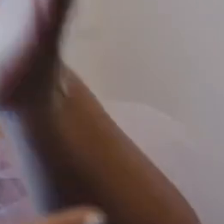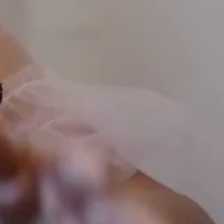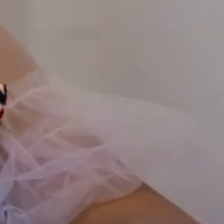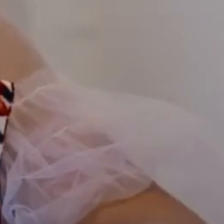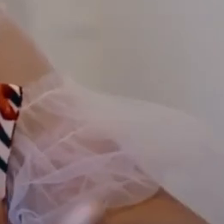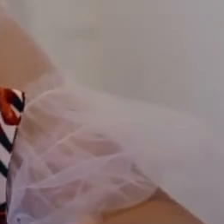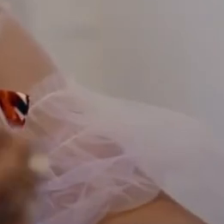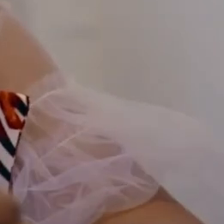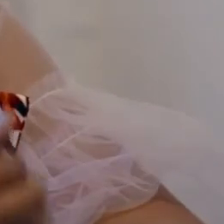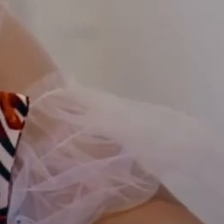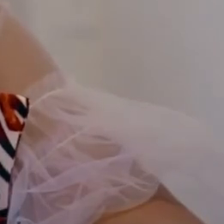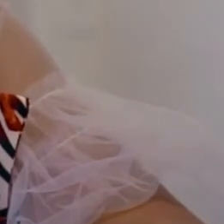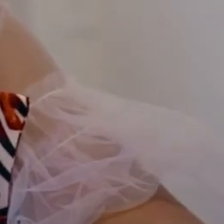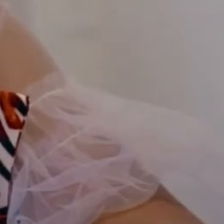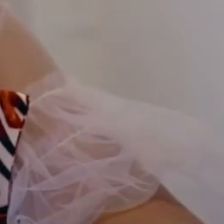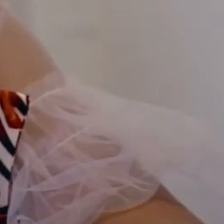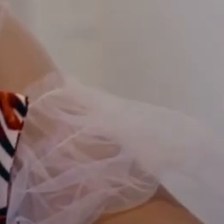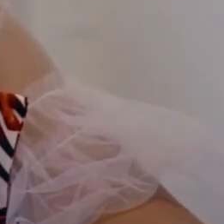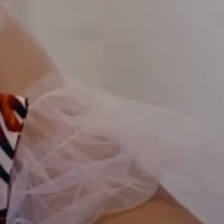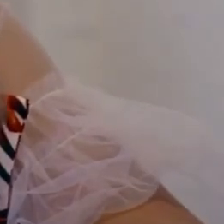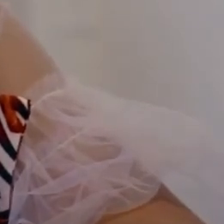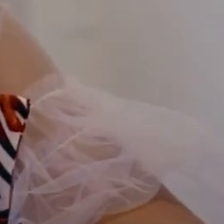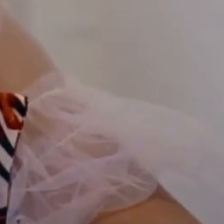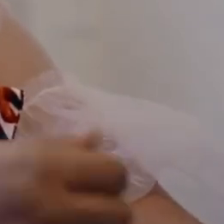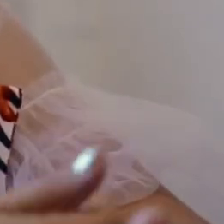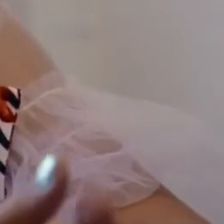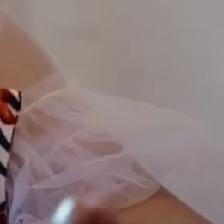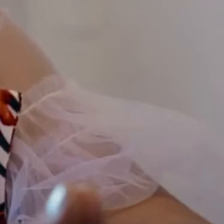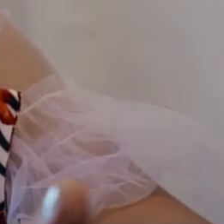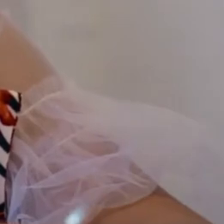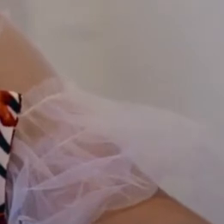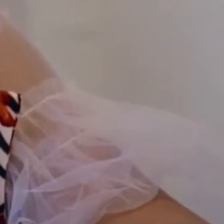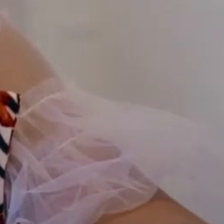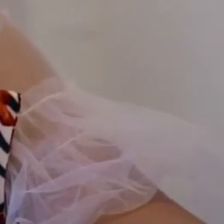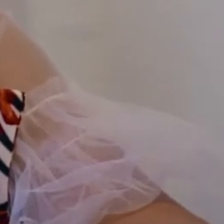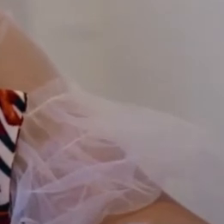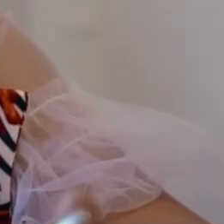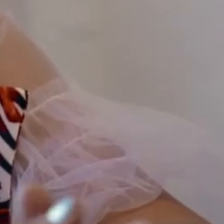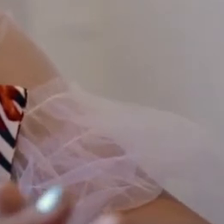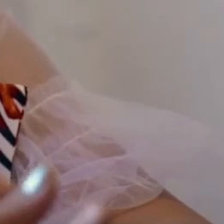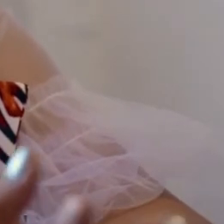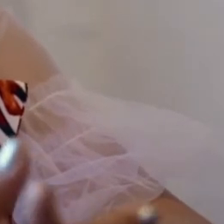Eso es en el ámbito familiar, yo como